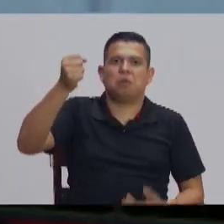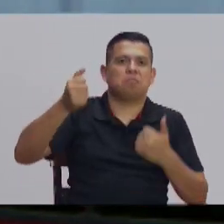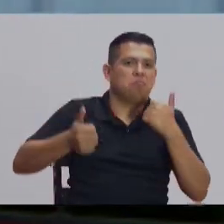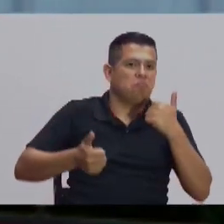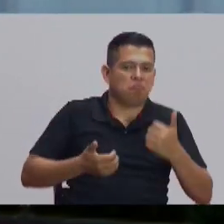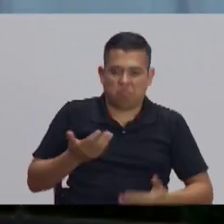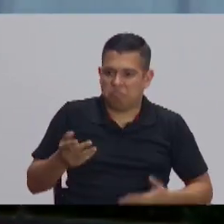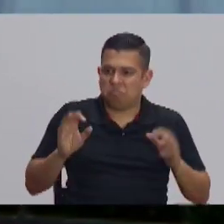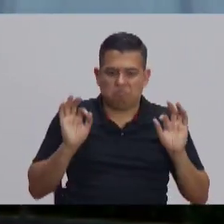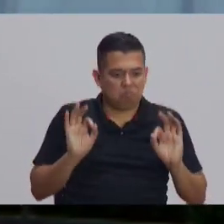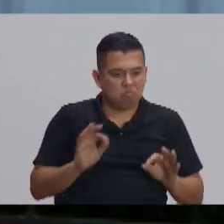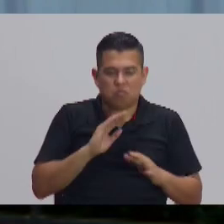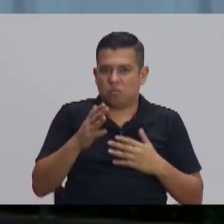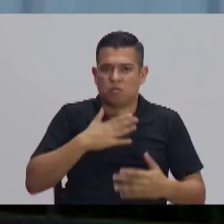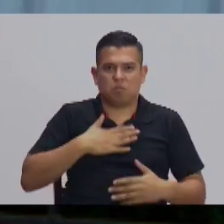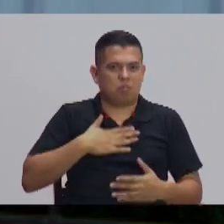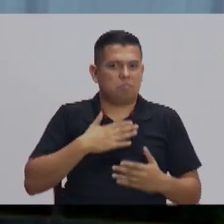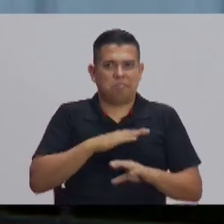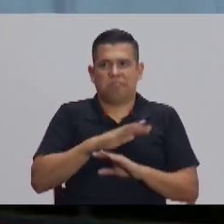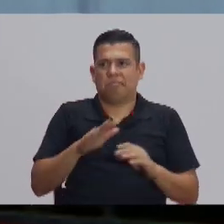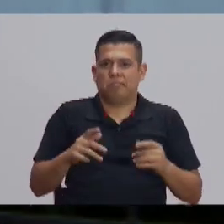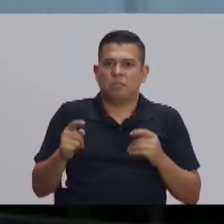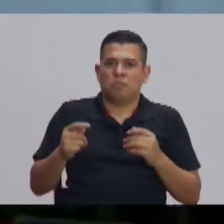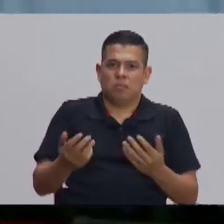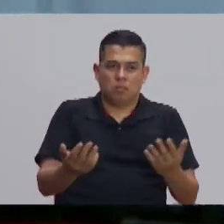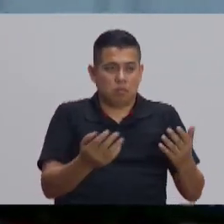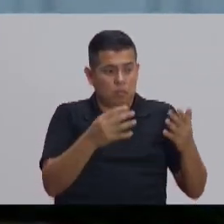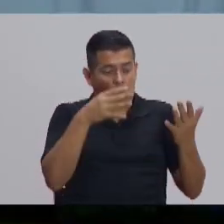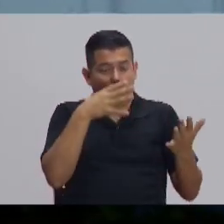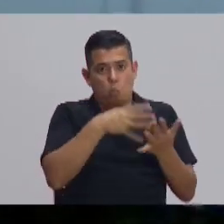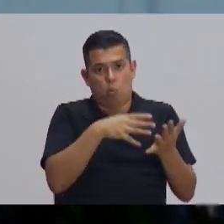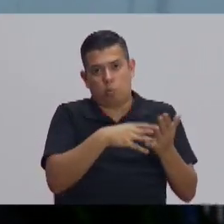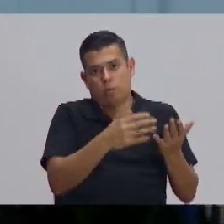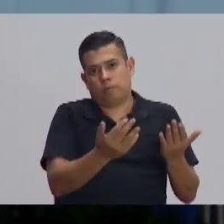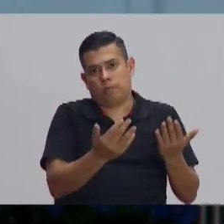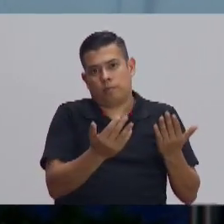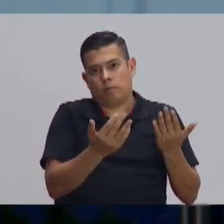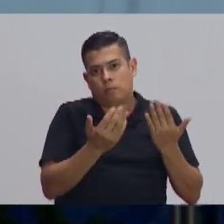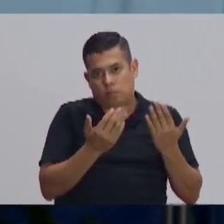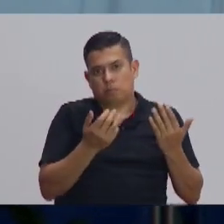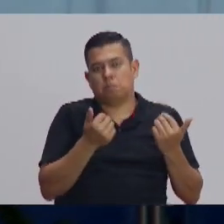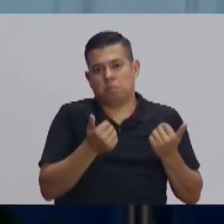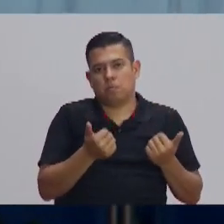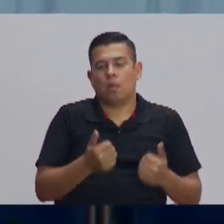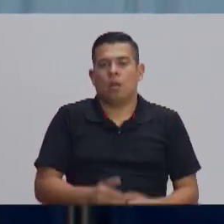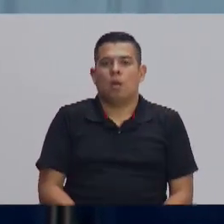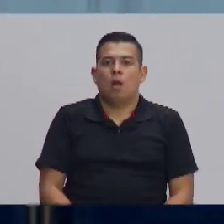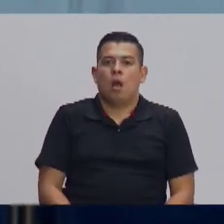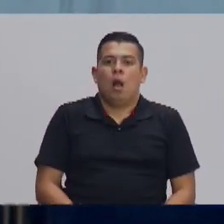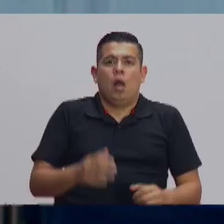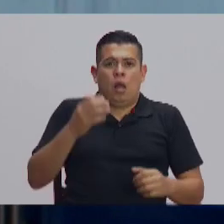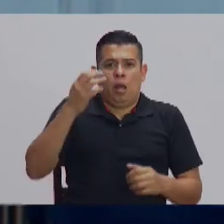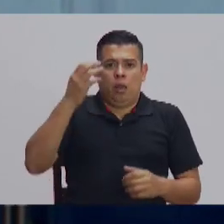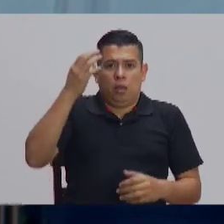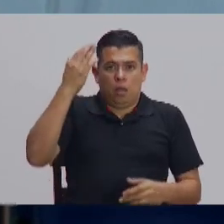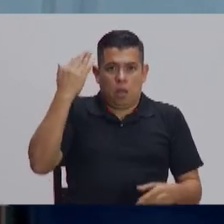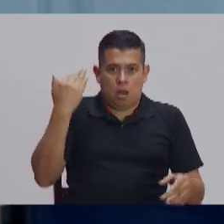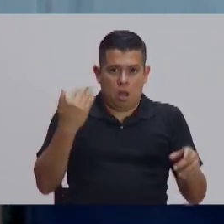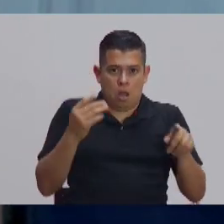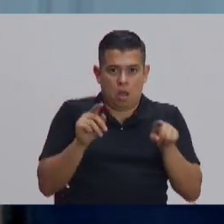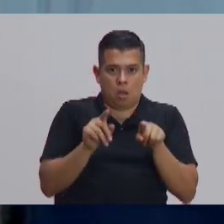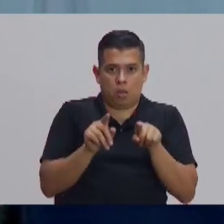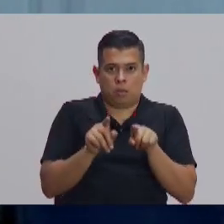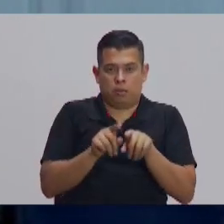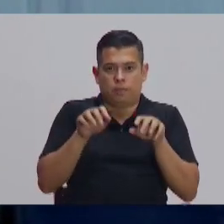tuvo a que lo tenía todo tenía el respeto del pueblo entonces hermana para ti nosotros de qué manera